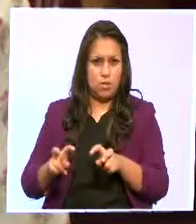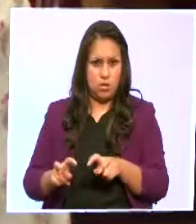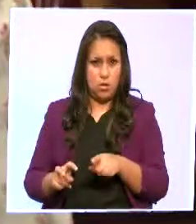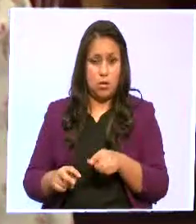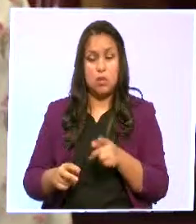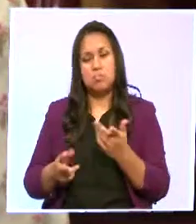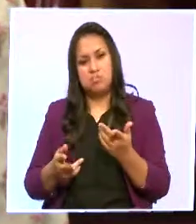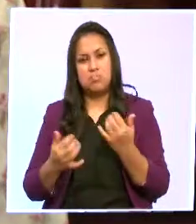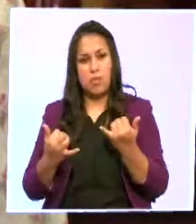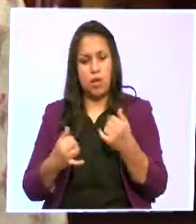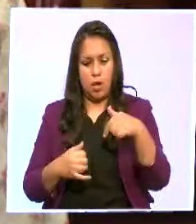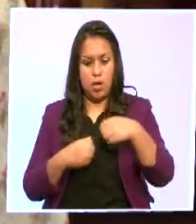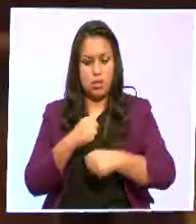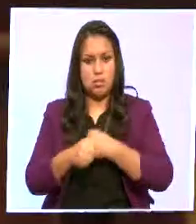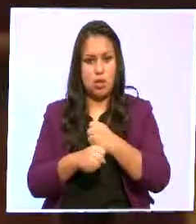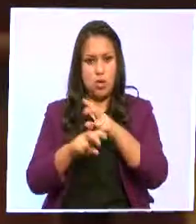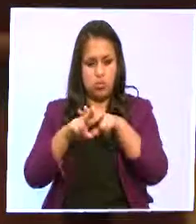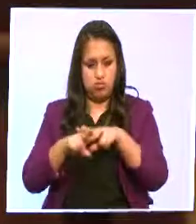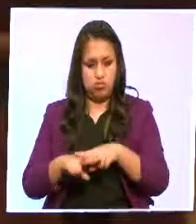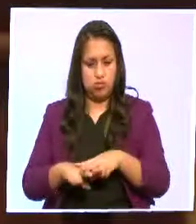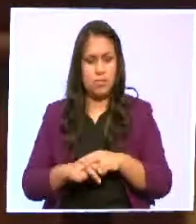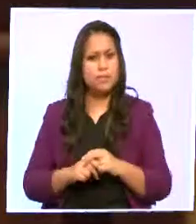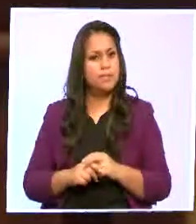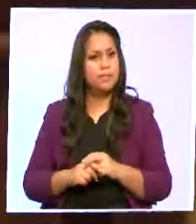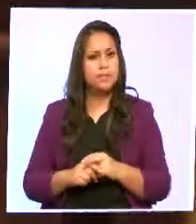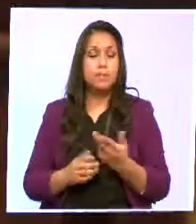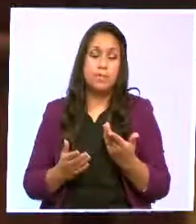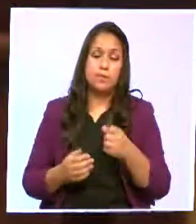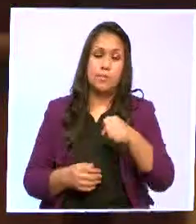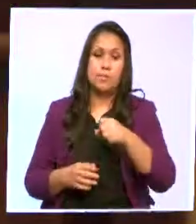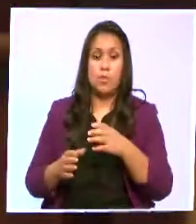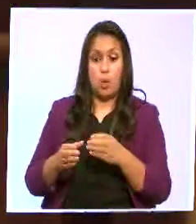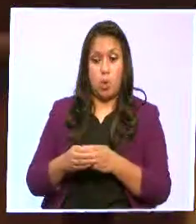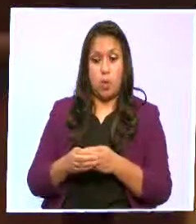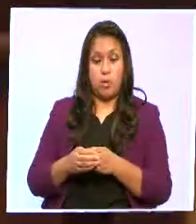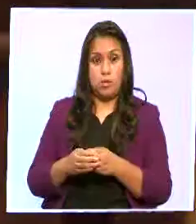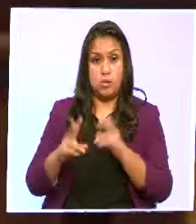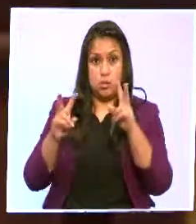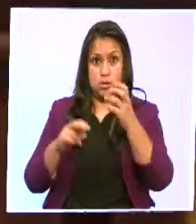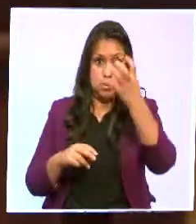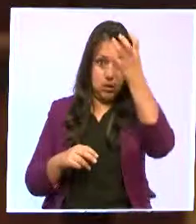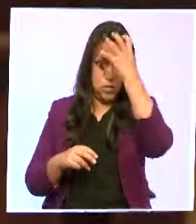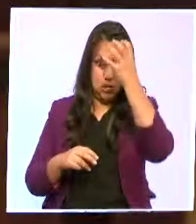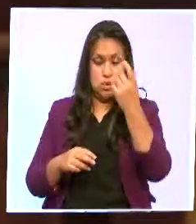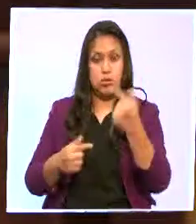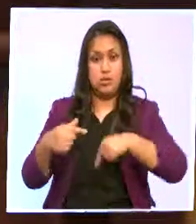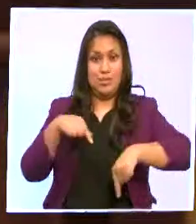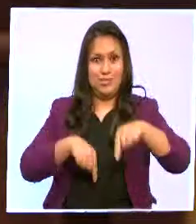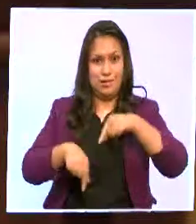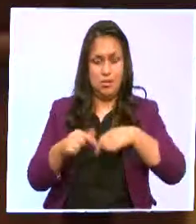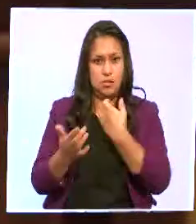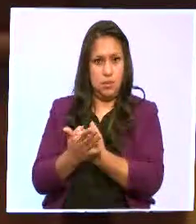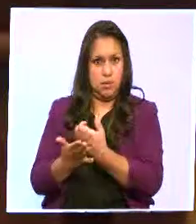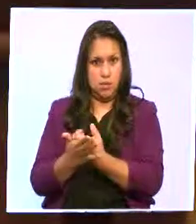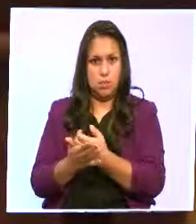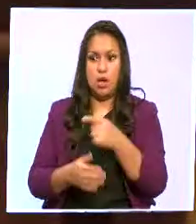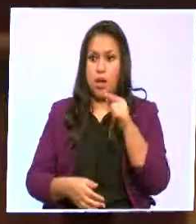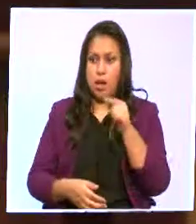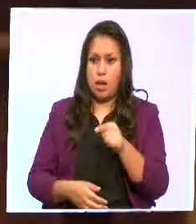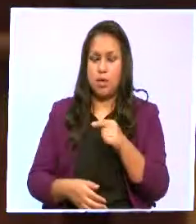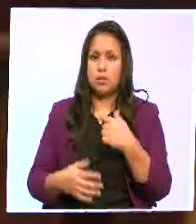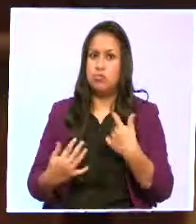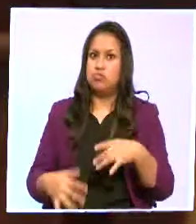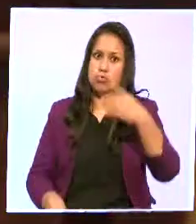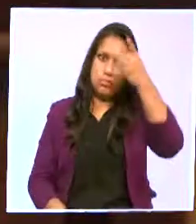analizados en este año bueno en la comisión de educación cultura ciencia y tecnología tenemos una tarea pendiente que es la del propio código ingenios